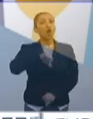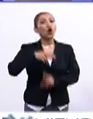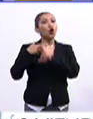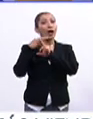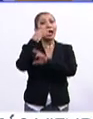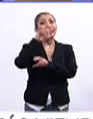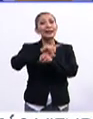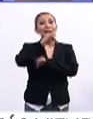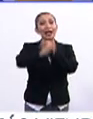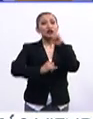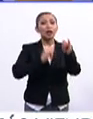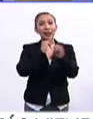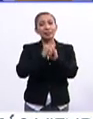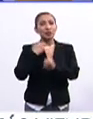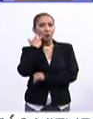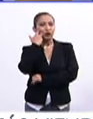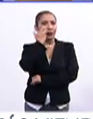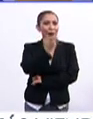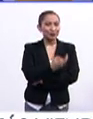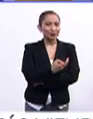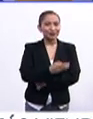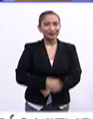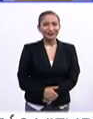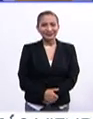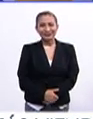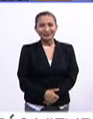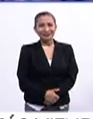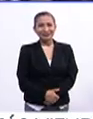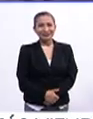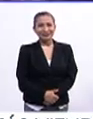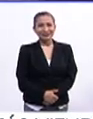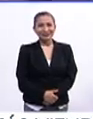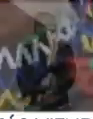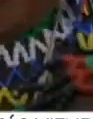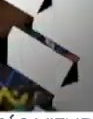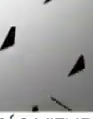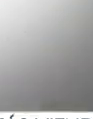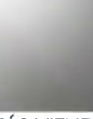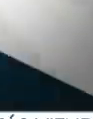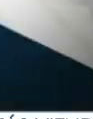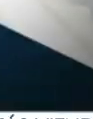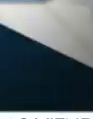Hoy se celebra el Día Internacional de los Voluntarios.